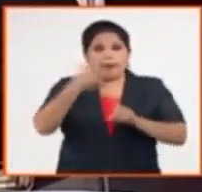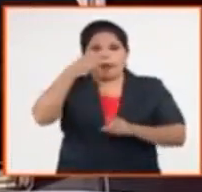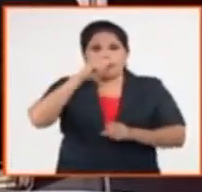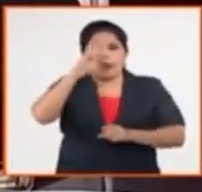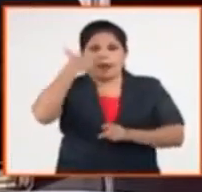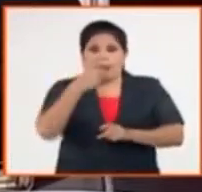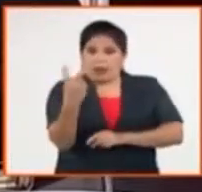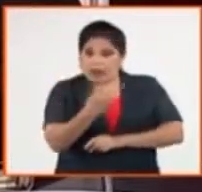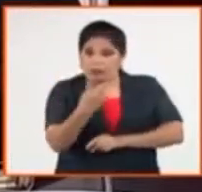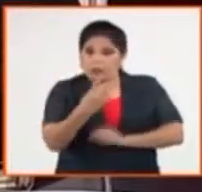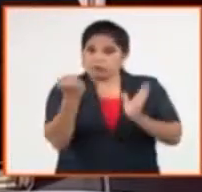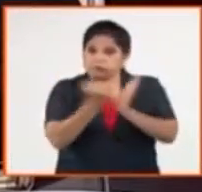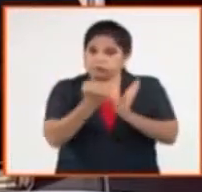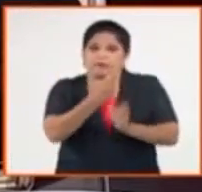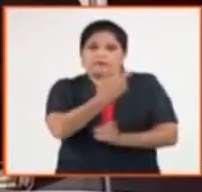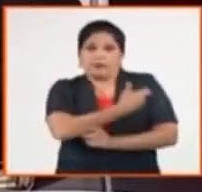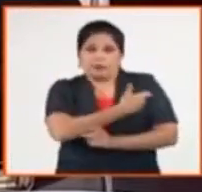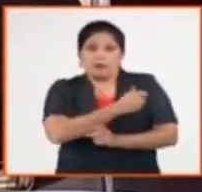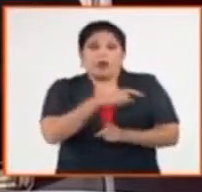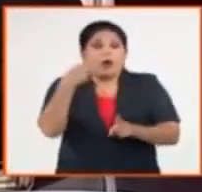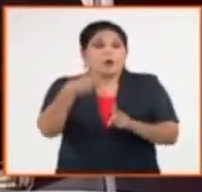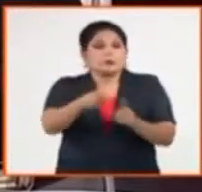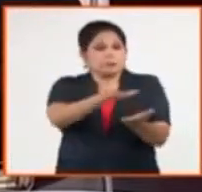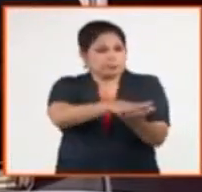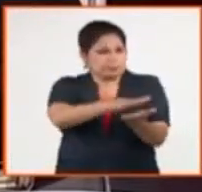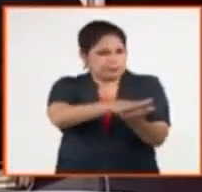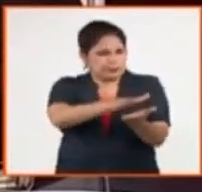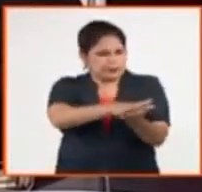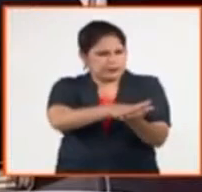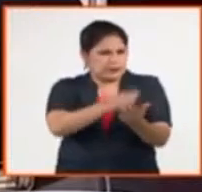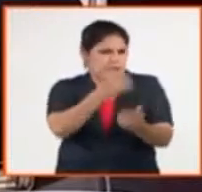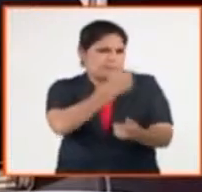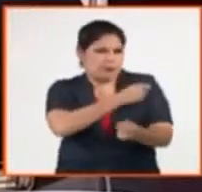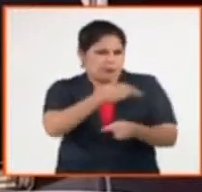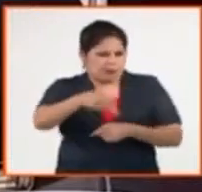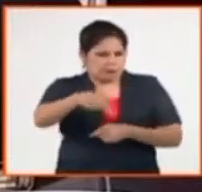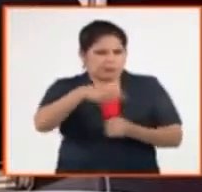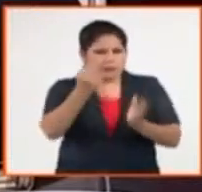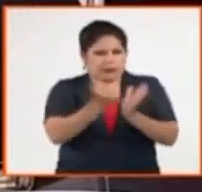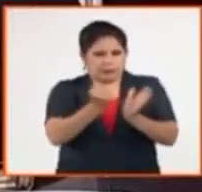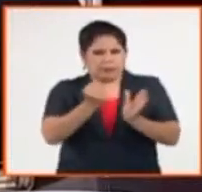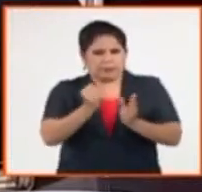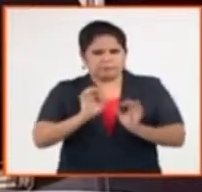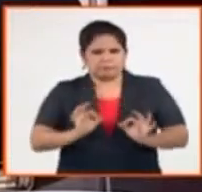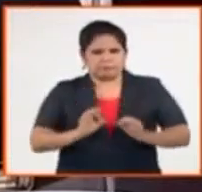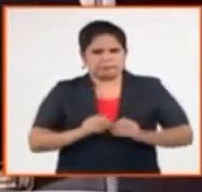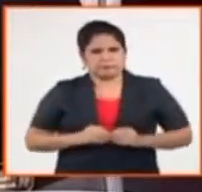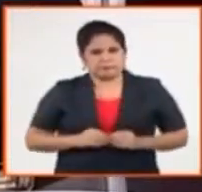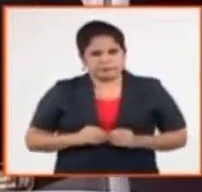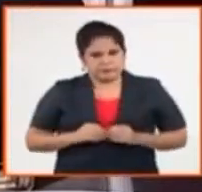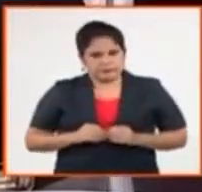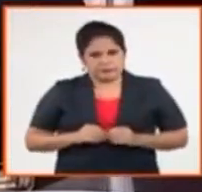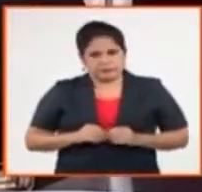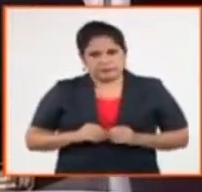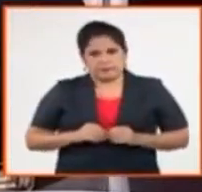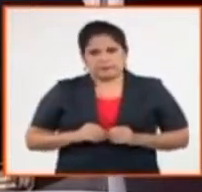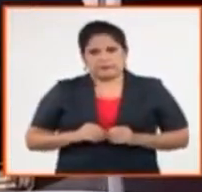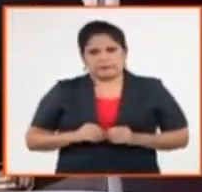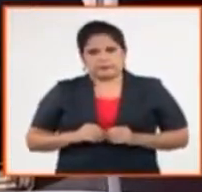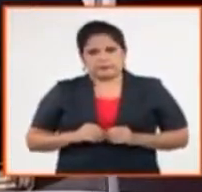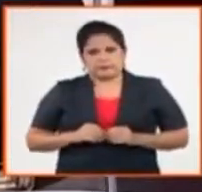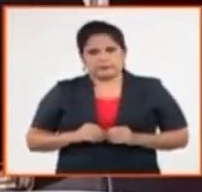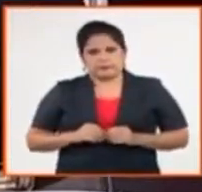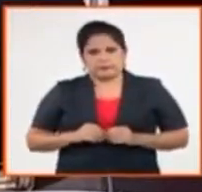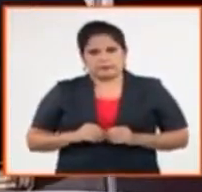como vacuna, y 2 candidatos vacunales más en camino a convertirse también próximamente